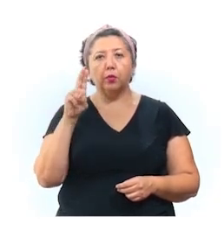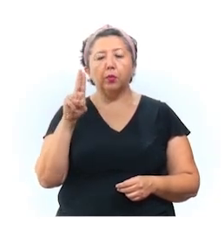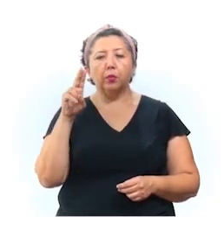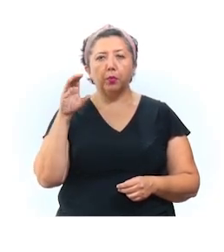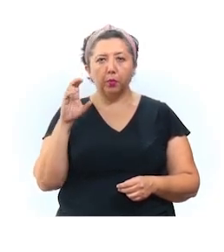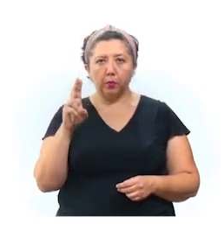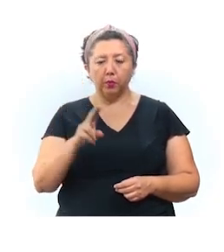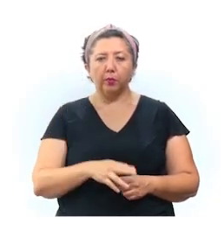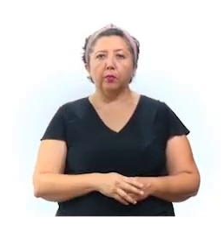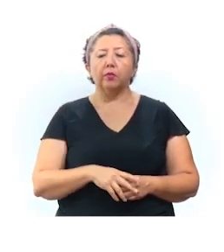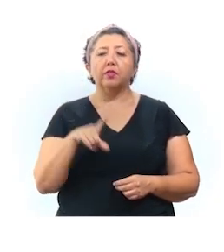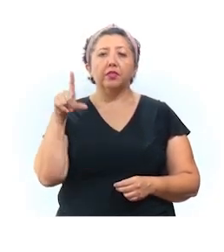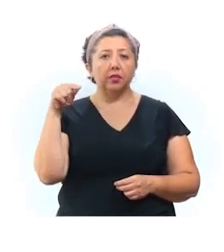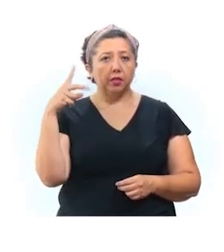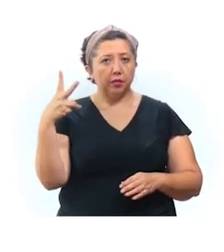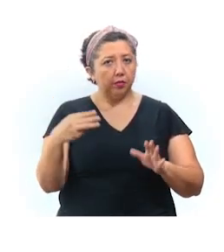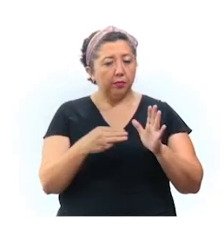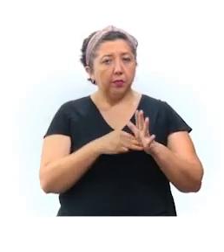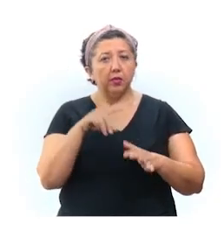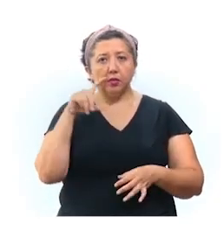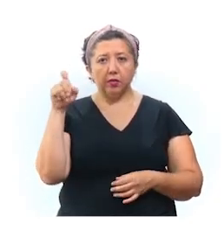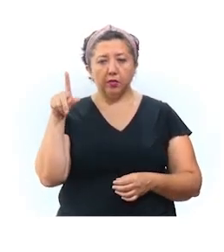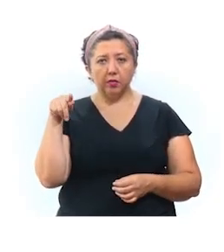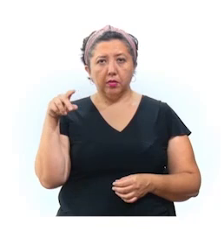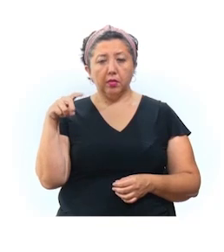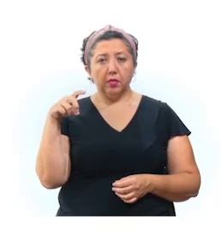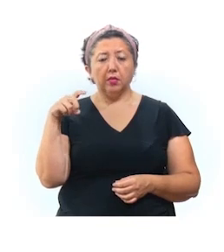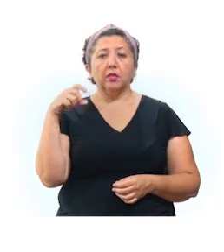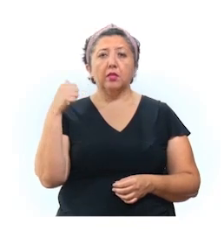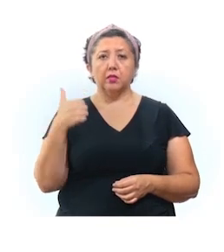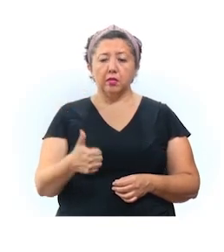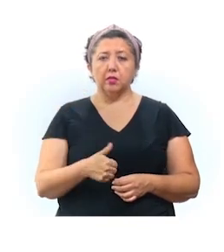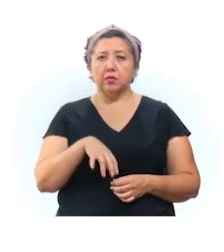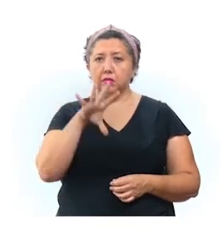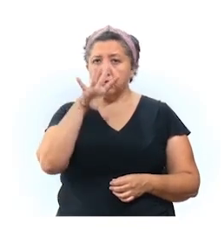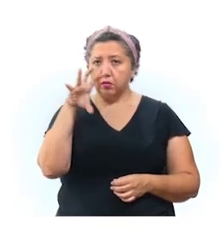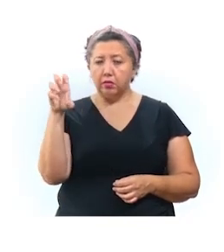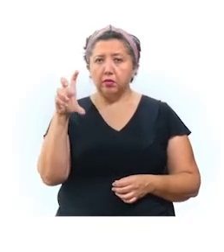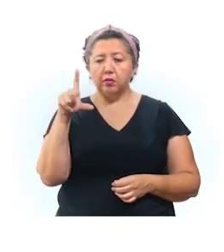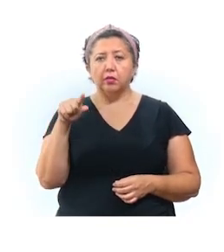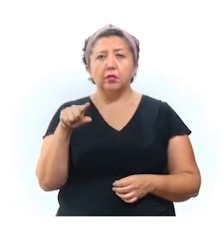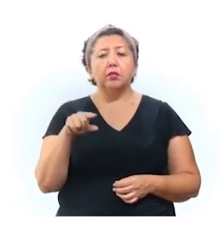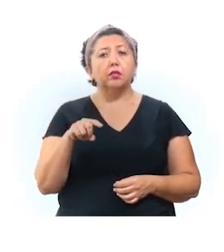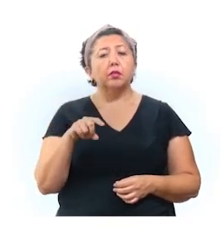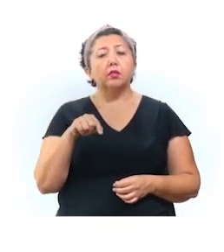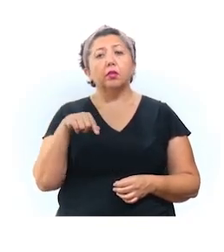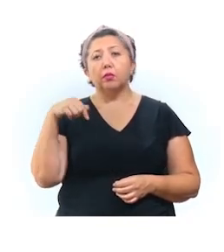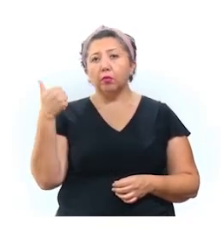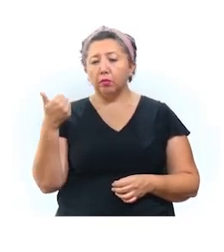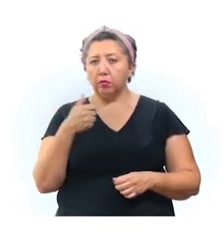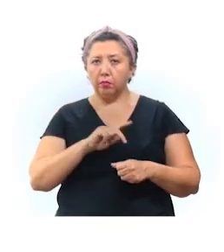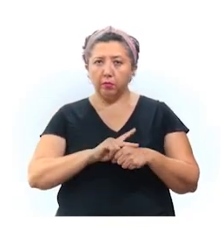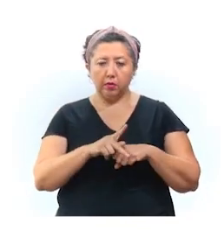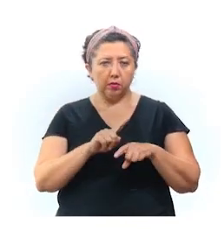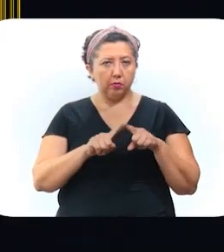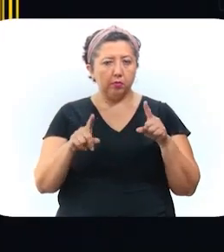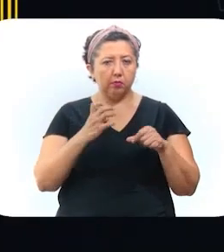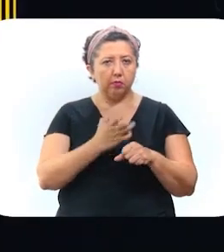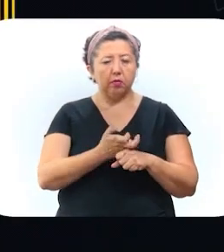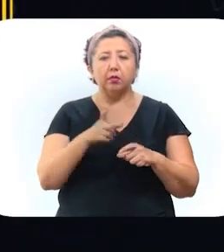Ucú. De los 72.136 casos positivos, 578 son de otro país u otro